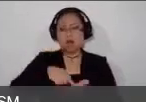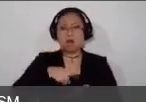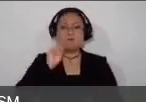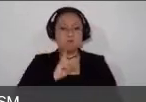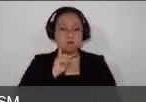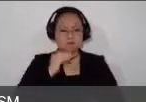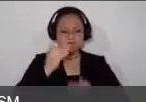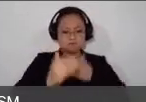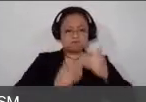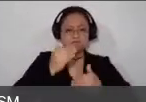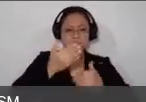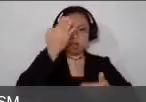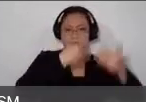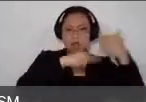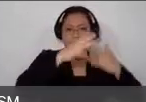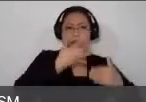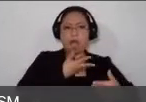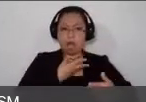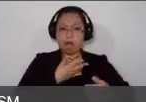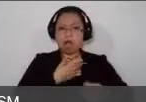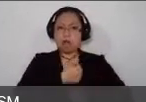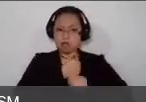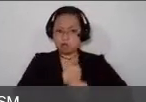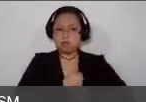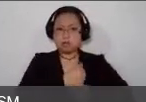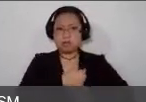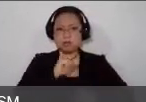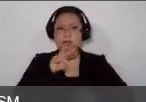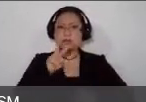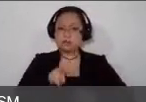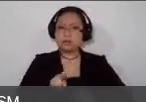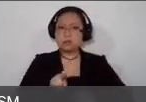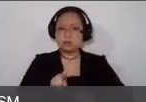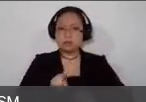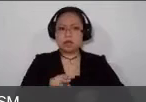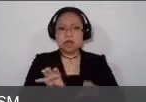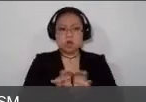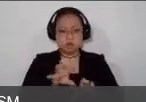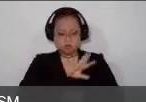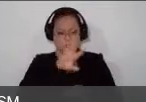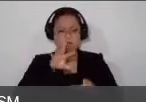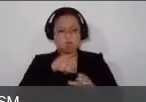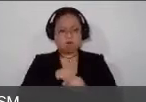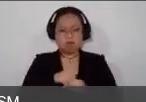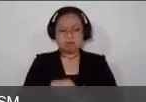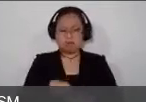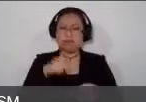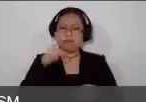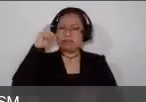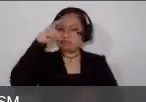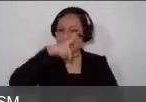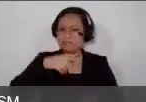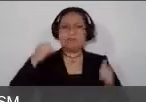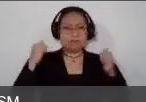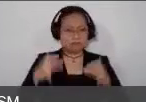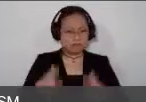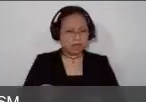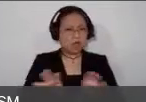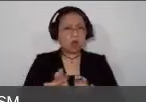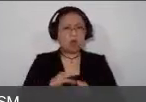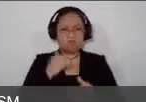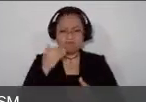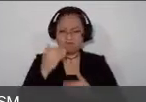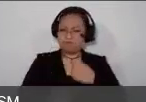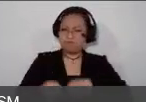todo ese sufrimiento toda esa lo que le ha costado el vivir en él cada